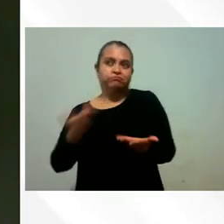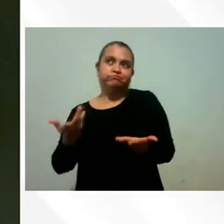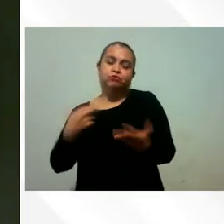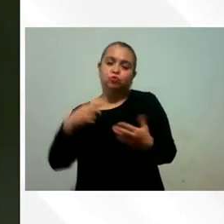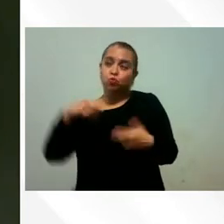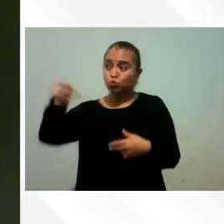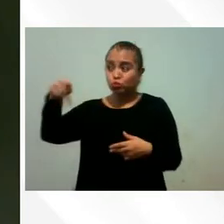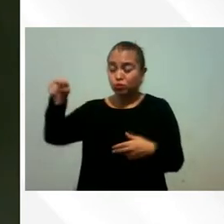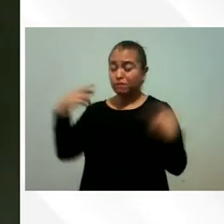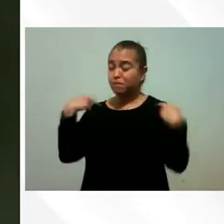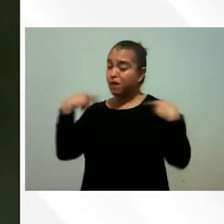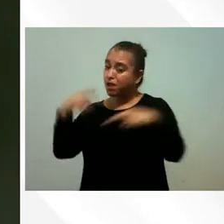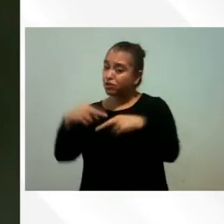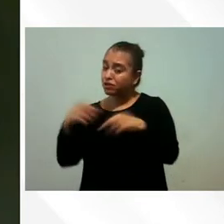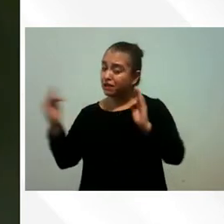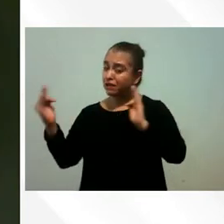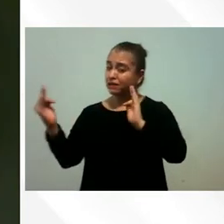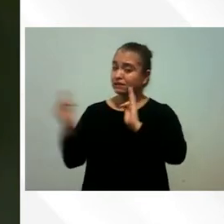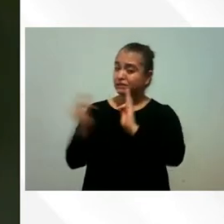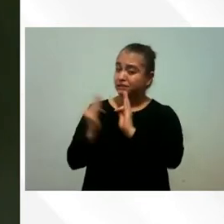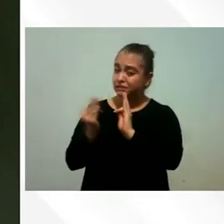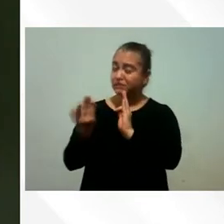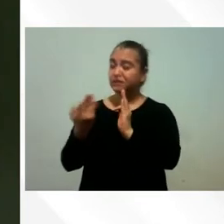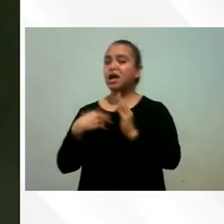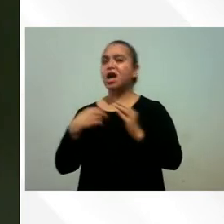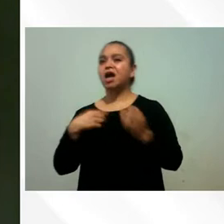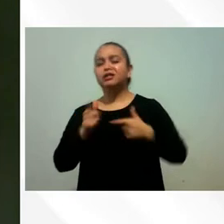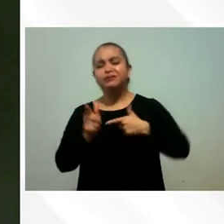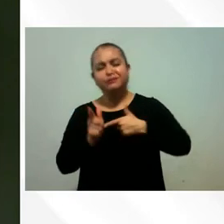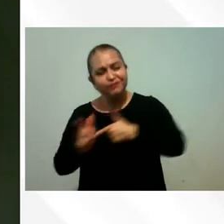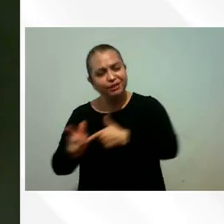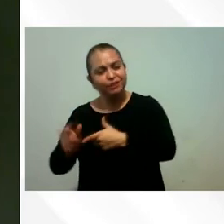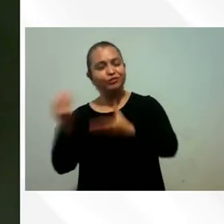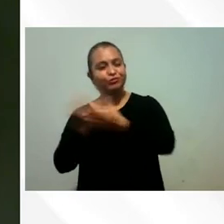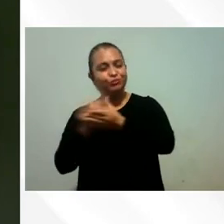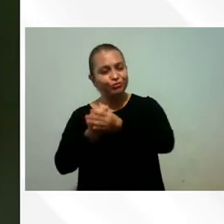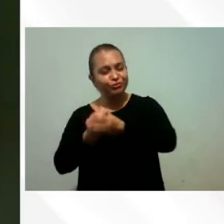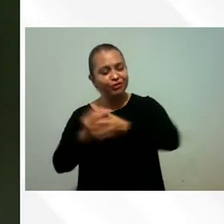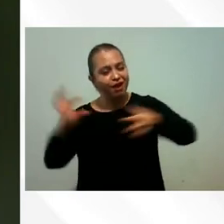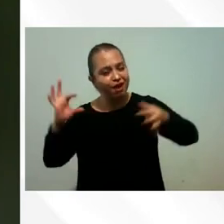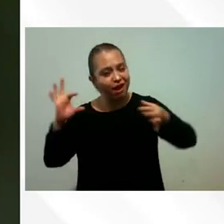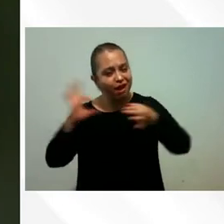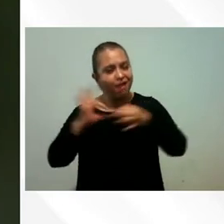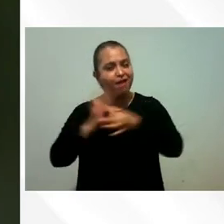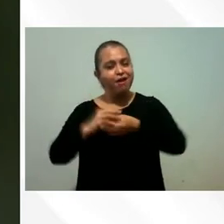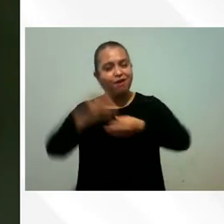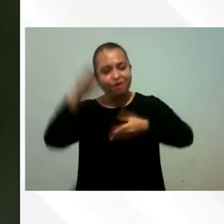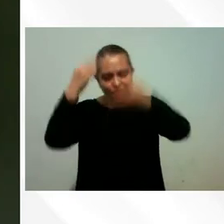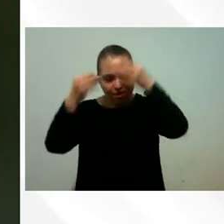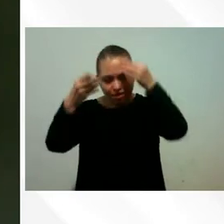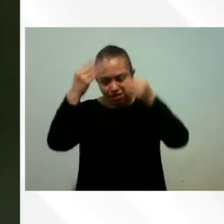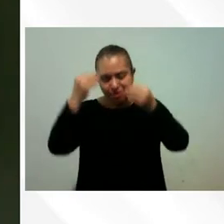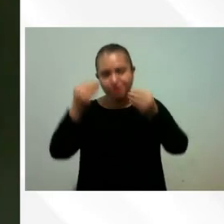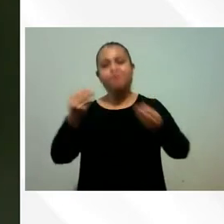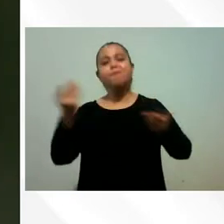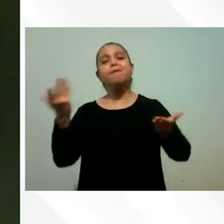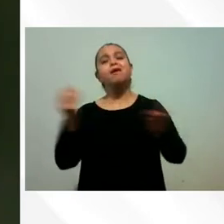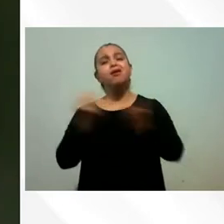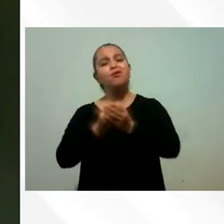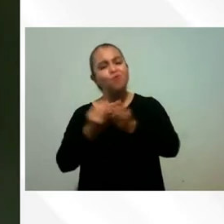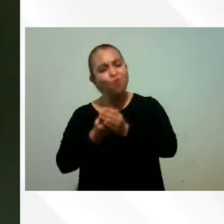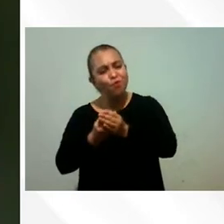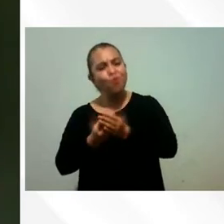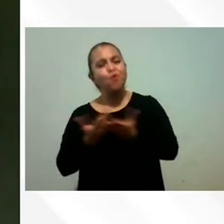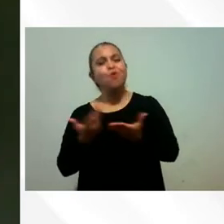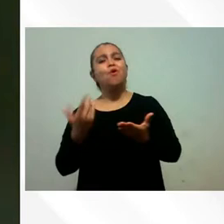cerca siguiendo el curso, enlazar lo aprendido a lo largo de este taller y del curso en el que